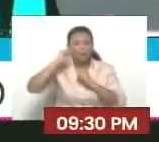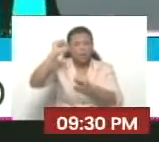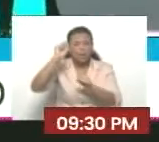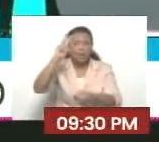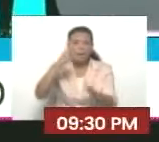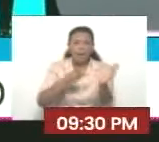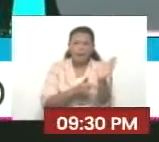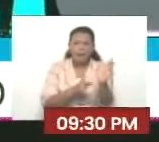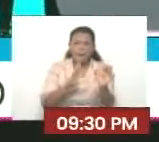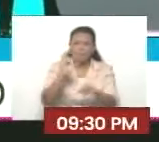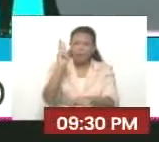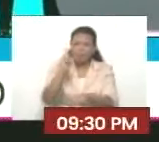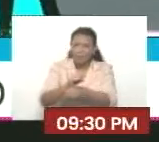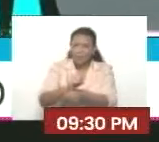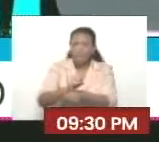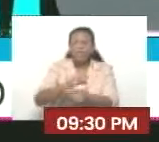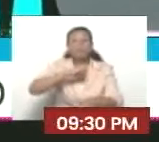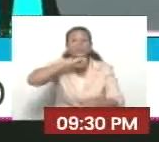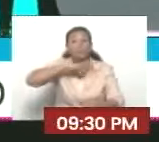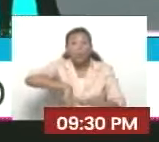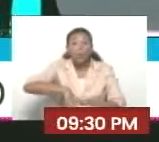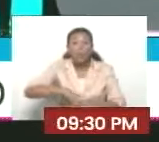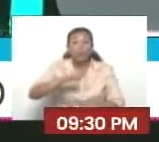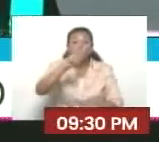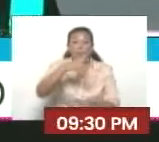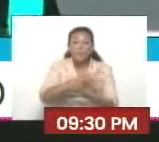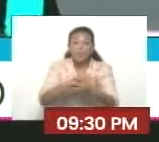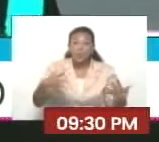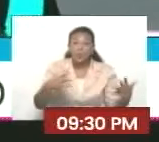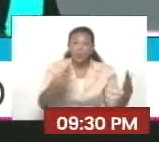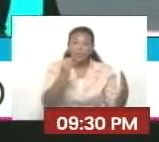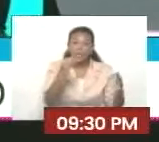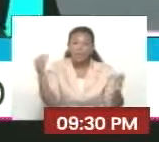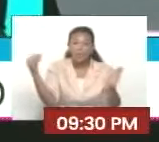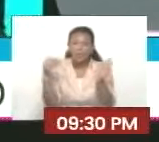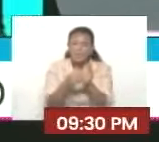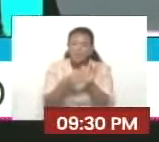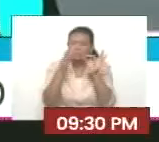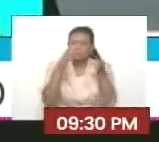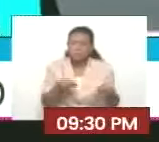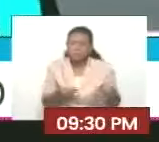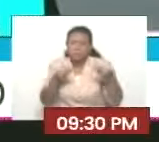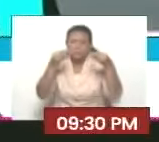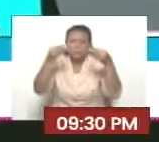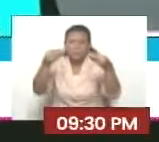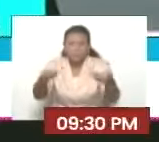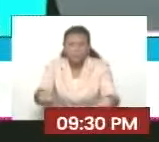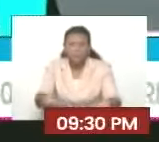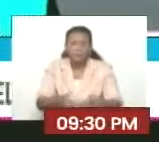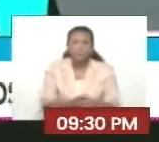Vega, el hito histórico 2.500.000.